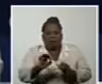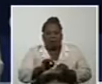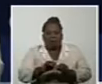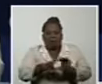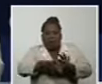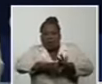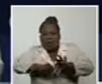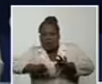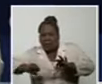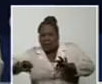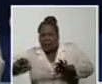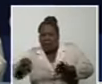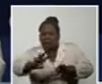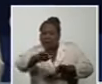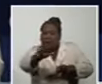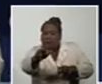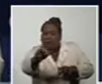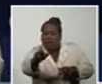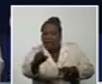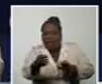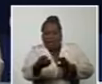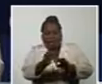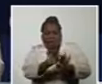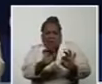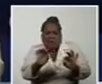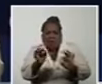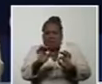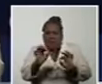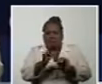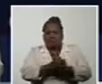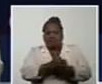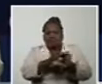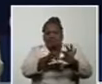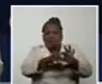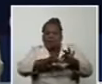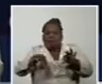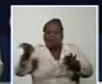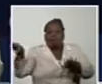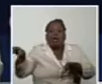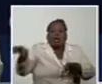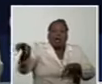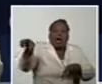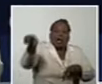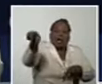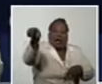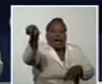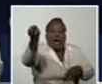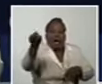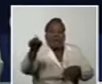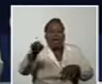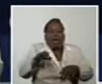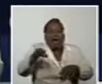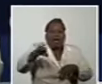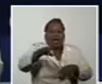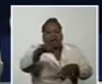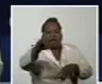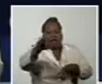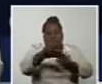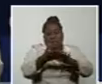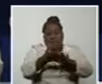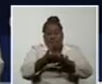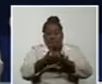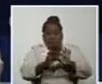ni los picaportes de la puerta, ni las barandas de los diferentes lugares, ni